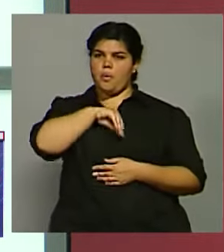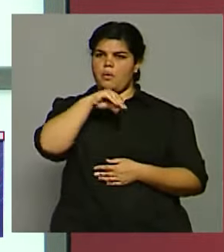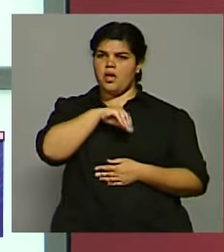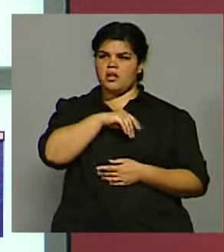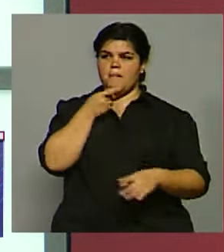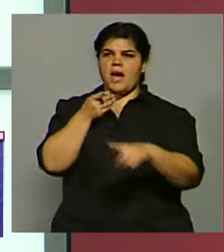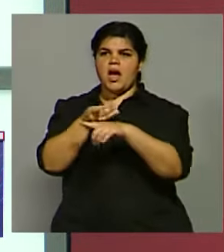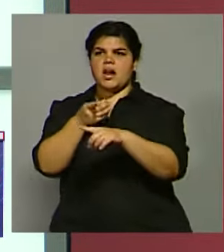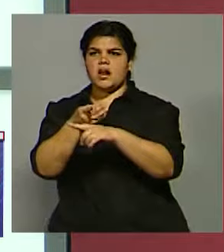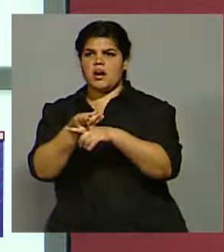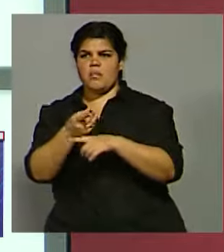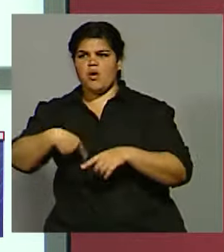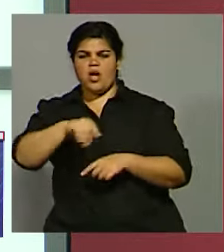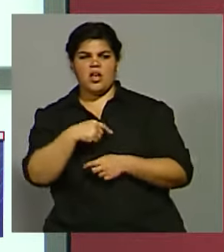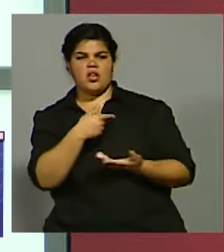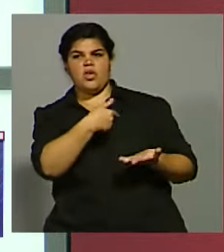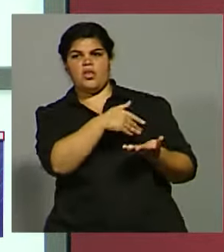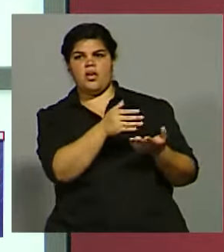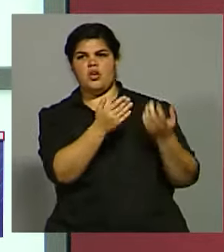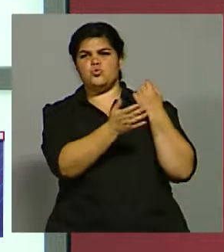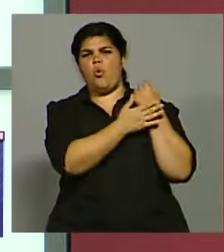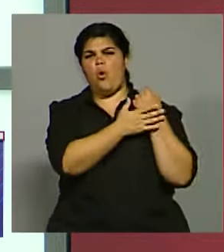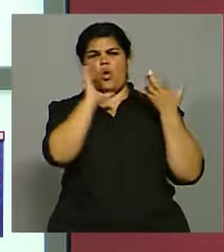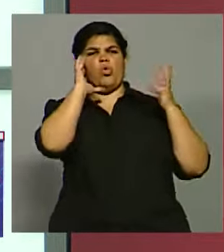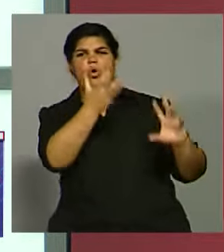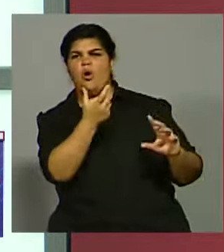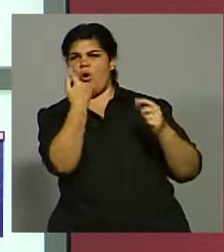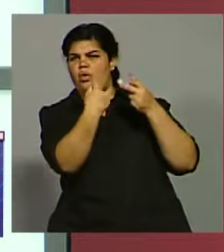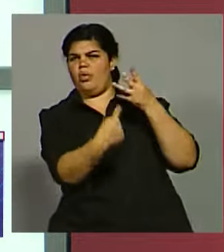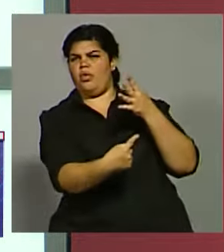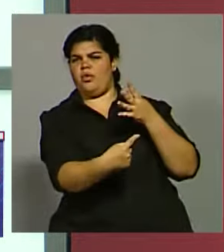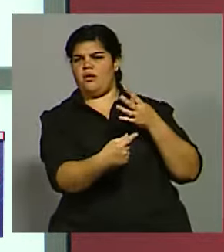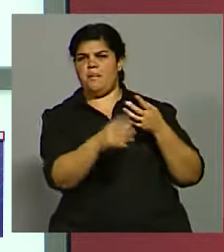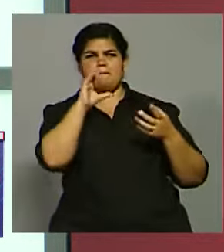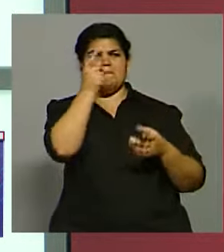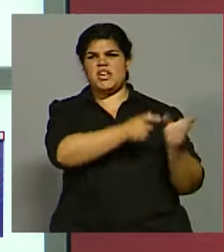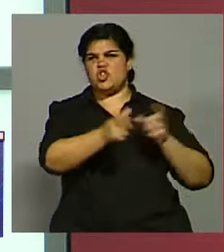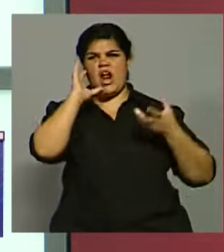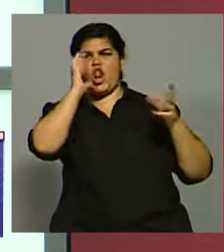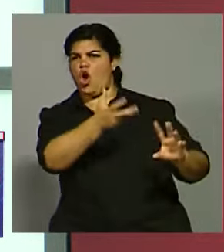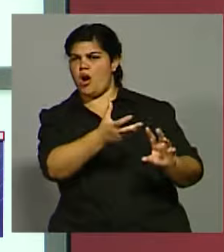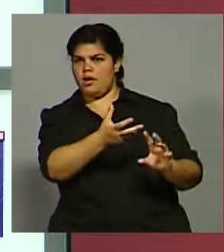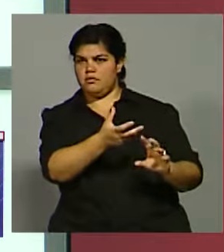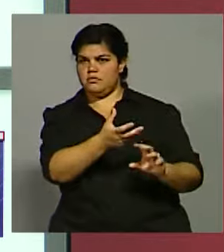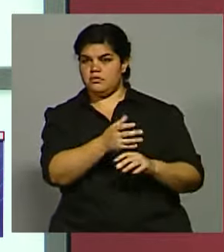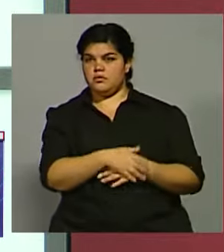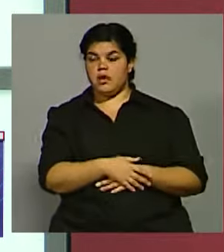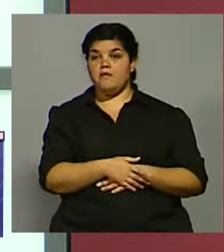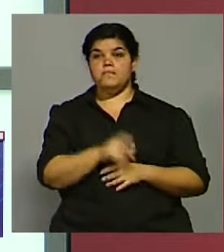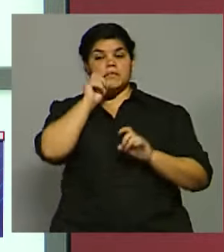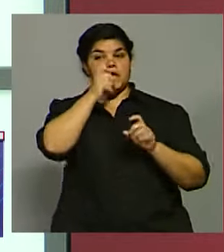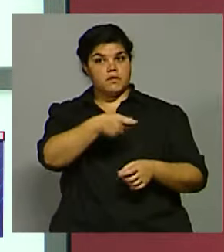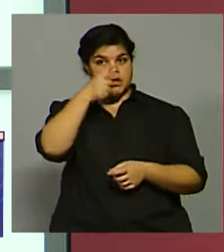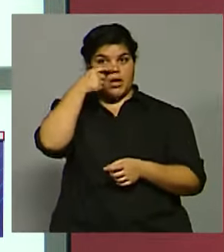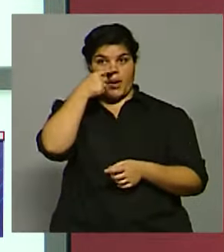los descalifica, los trata de zurdos, de, uh-huh, de locos, etcétera, de personas desquiciadas. En la última visita a Chile, bueno, se